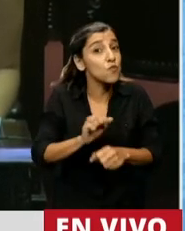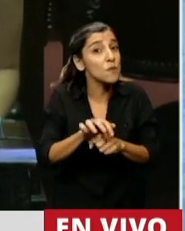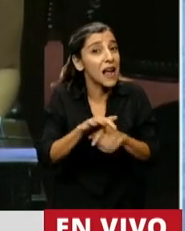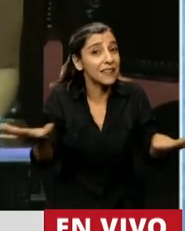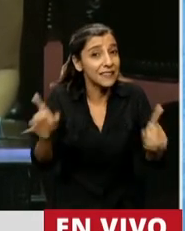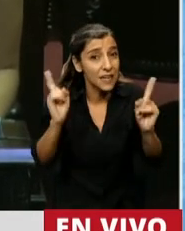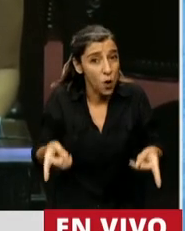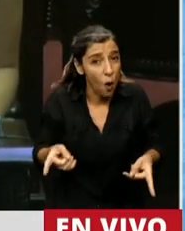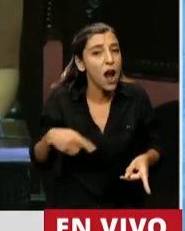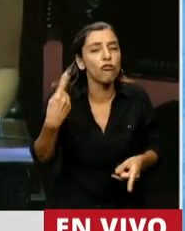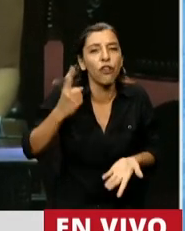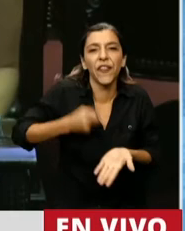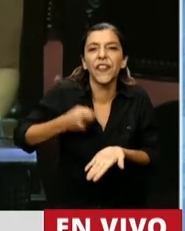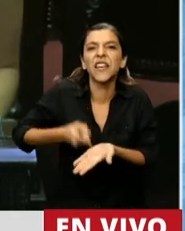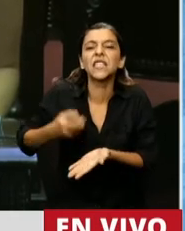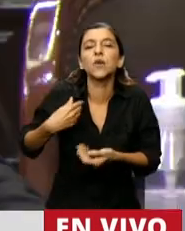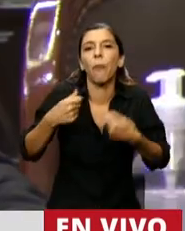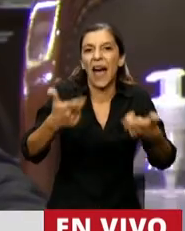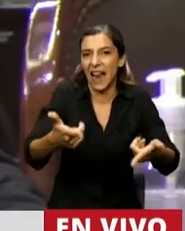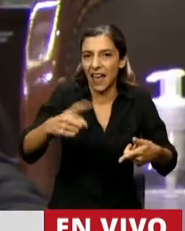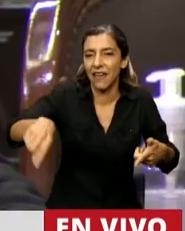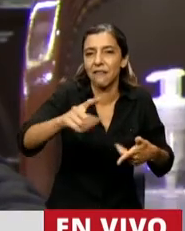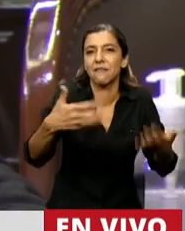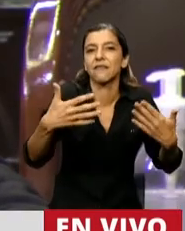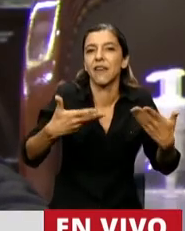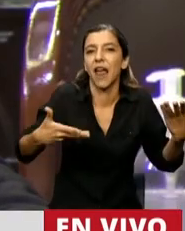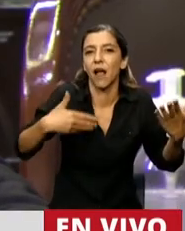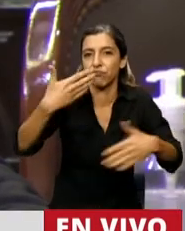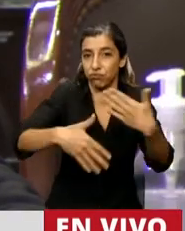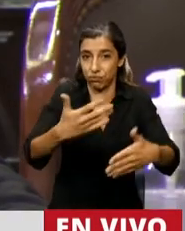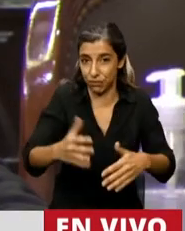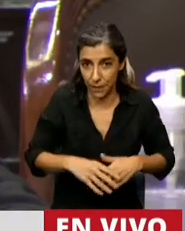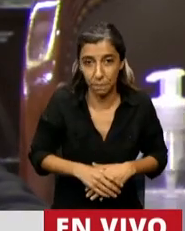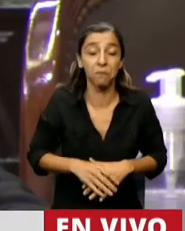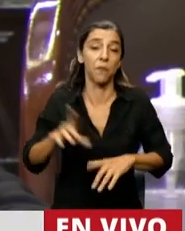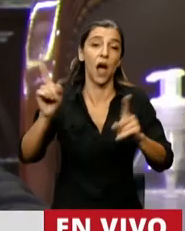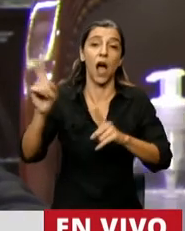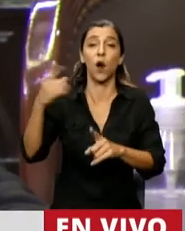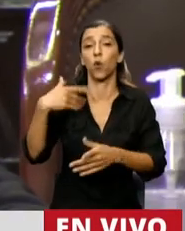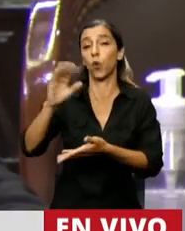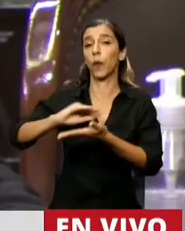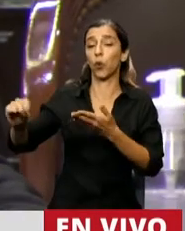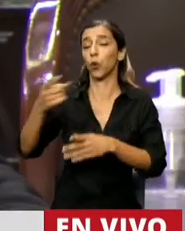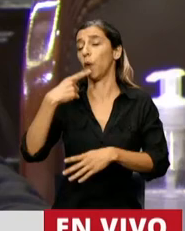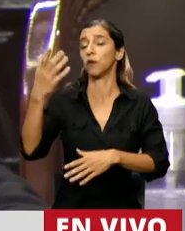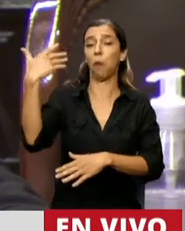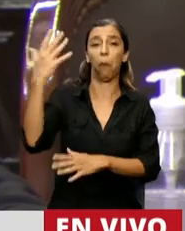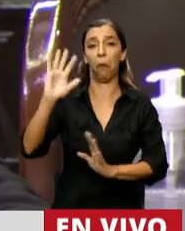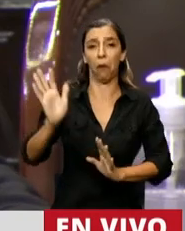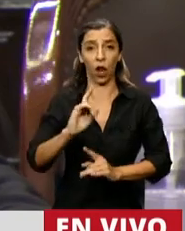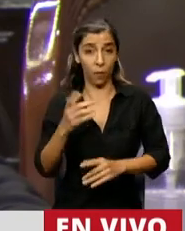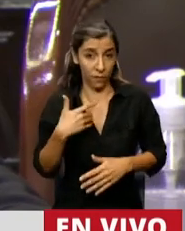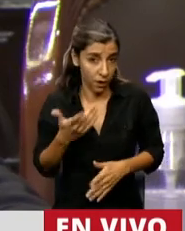pandemia. No hagamos cosas contrafácticas, como dice algún diputado propinante, pero yo no me quisiera